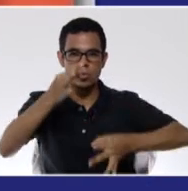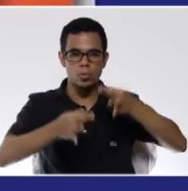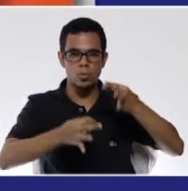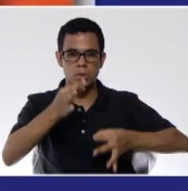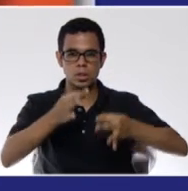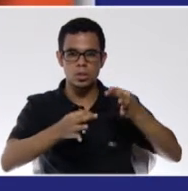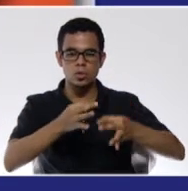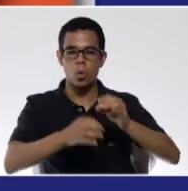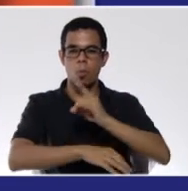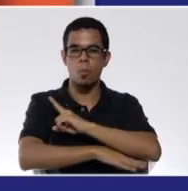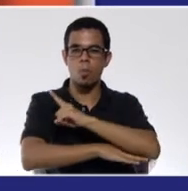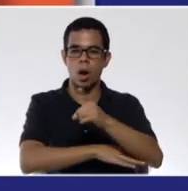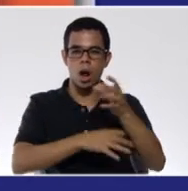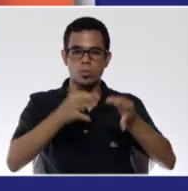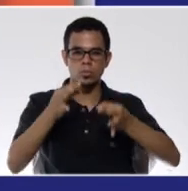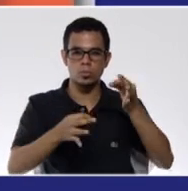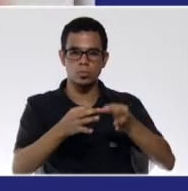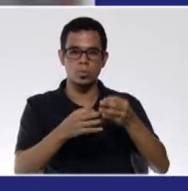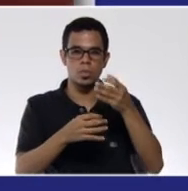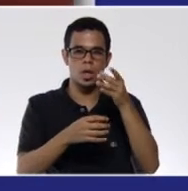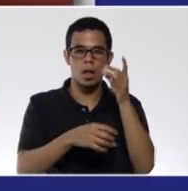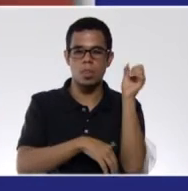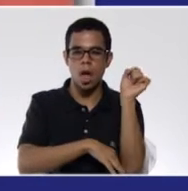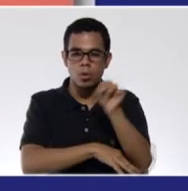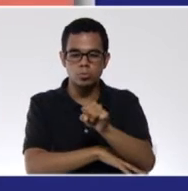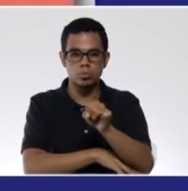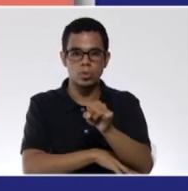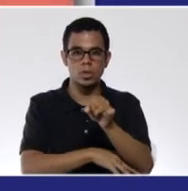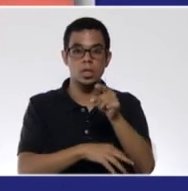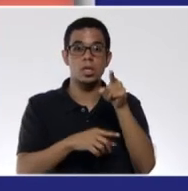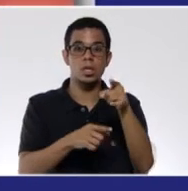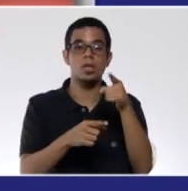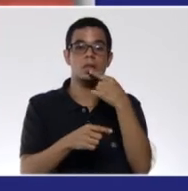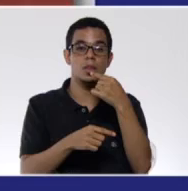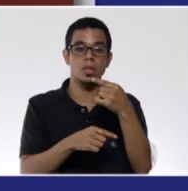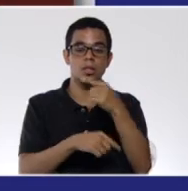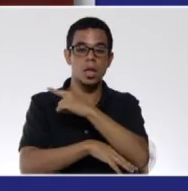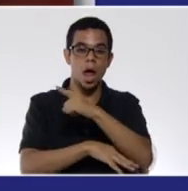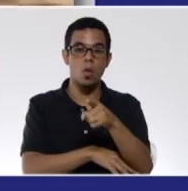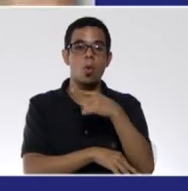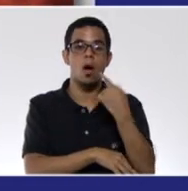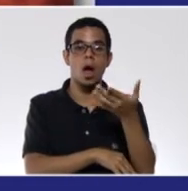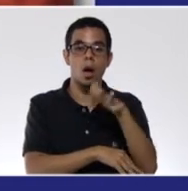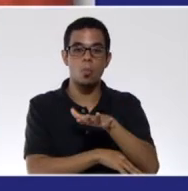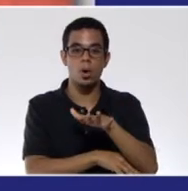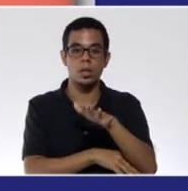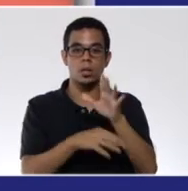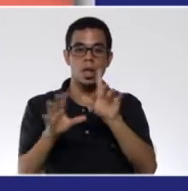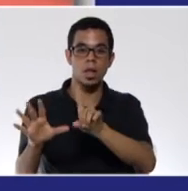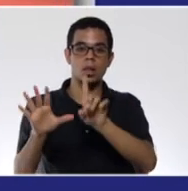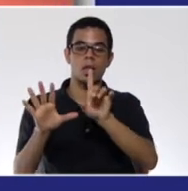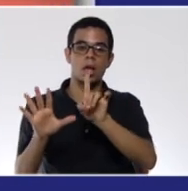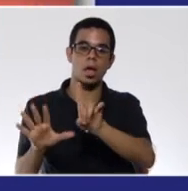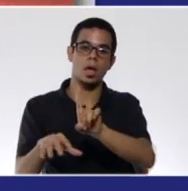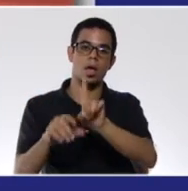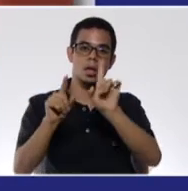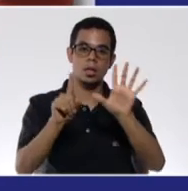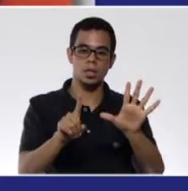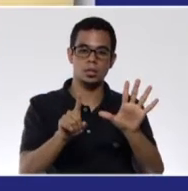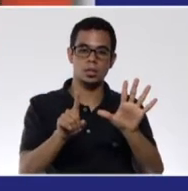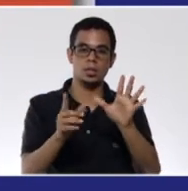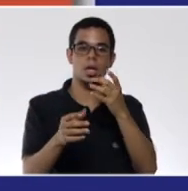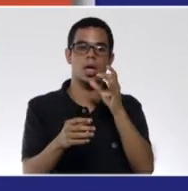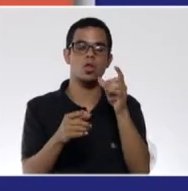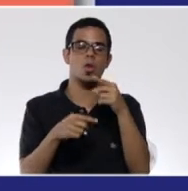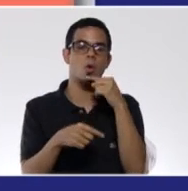de sedición y conspiración, condenado a muerte y ejecutado el 16 de octubre de 1817